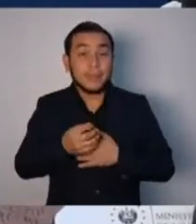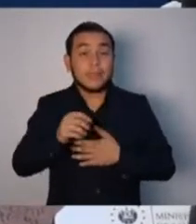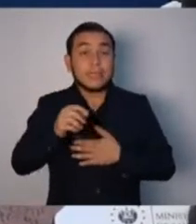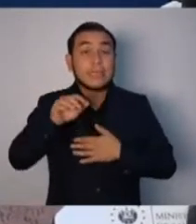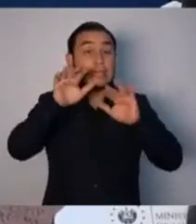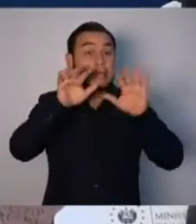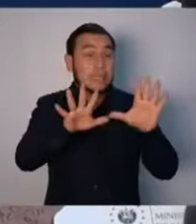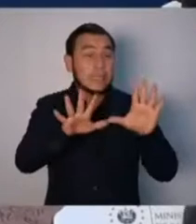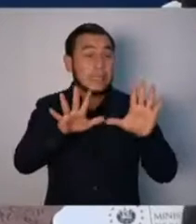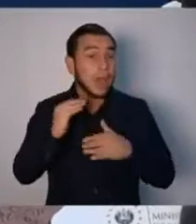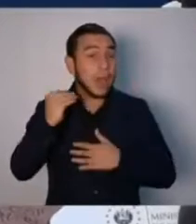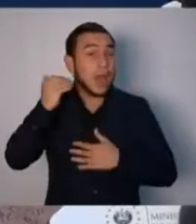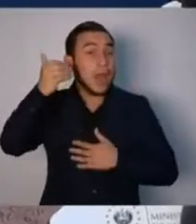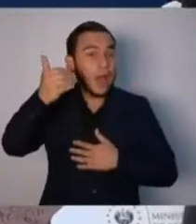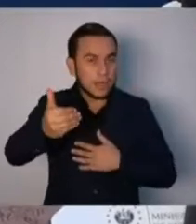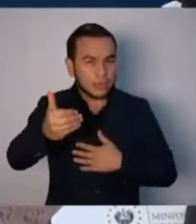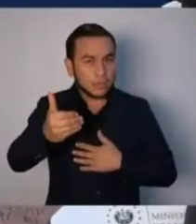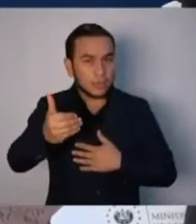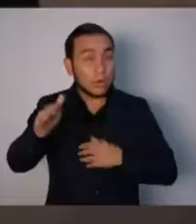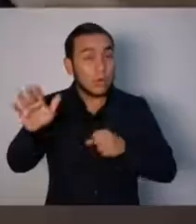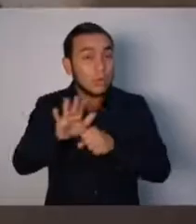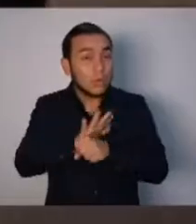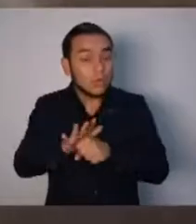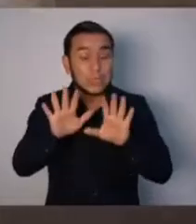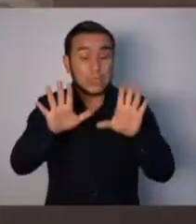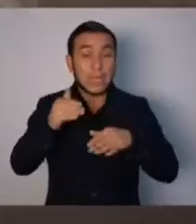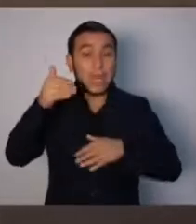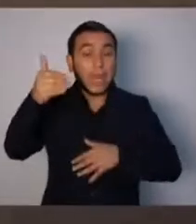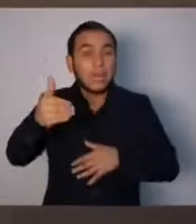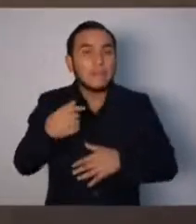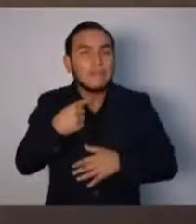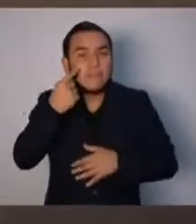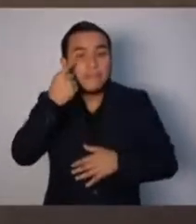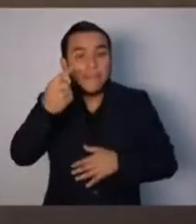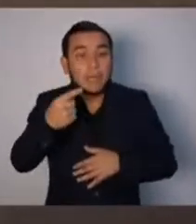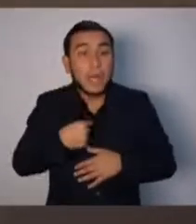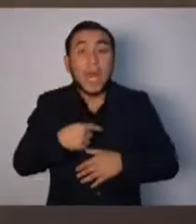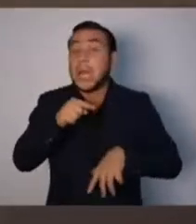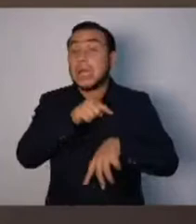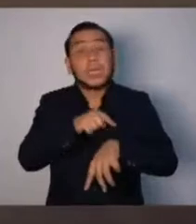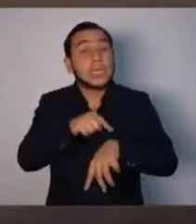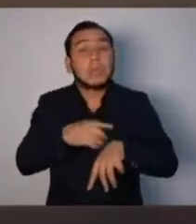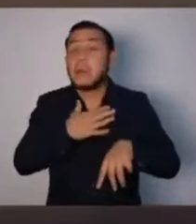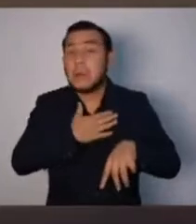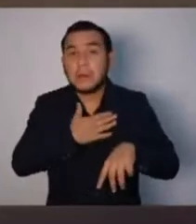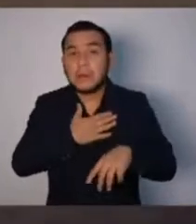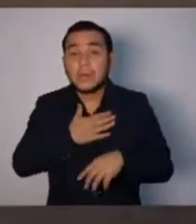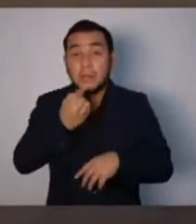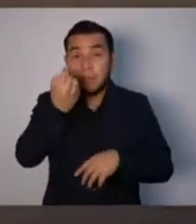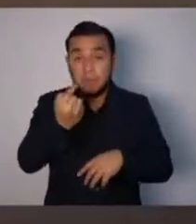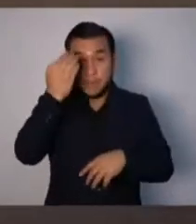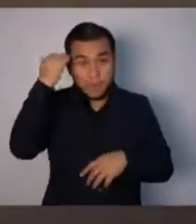década entera una década y después de los diez años dicen es que no nos alcanzó el tiempo una diputada del fmln